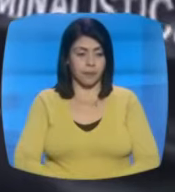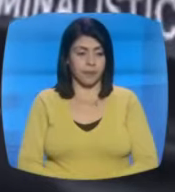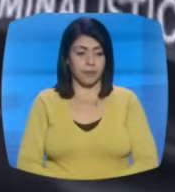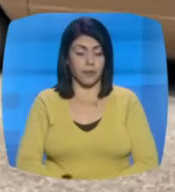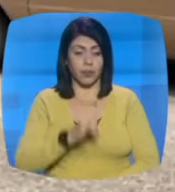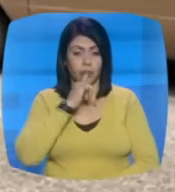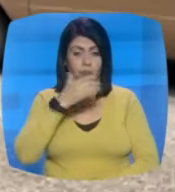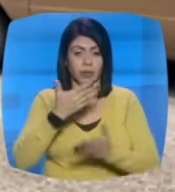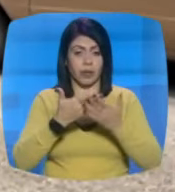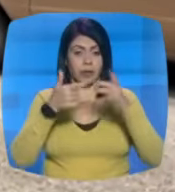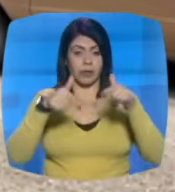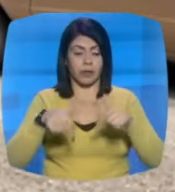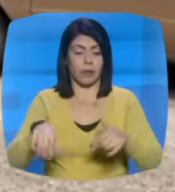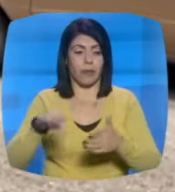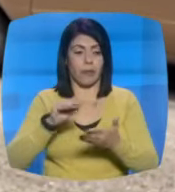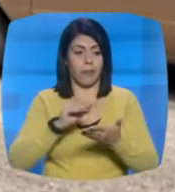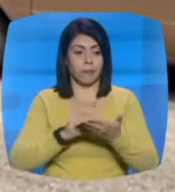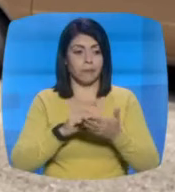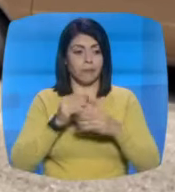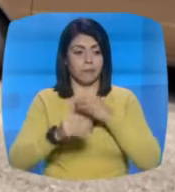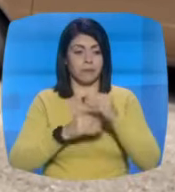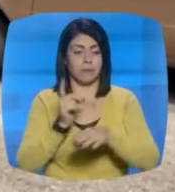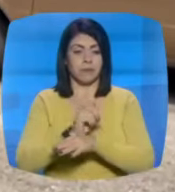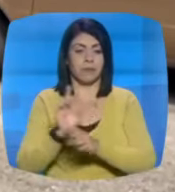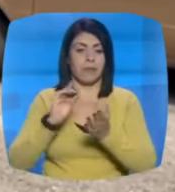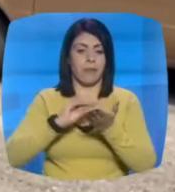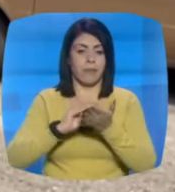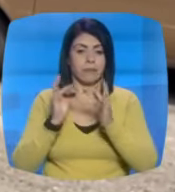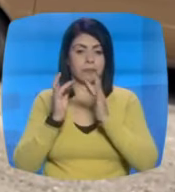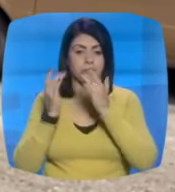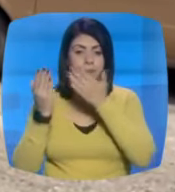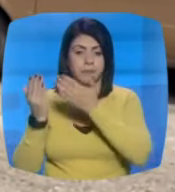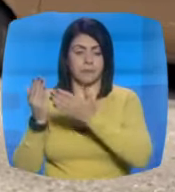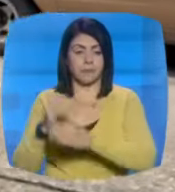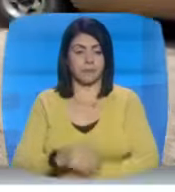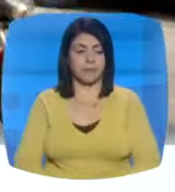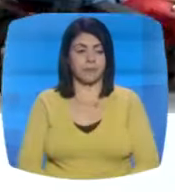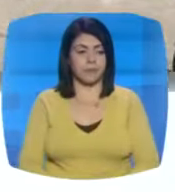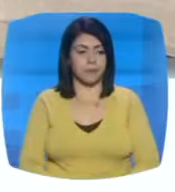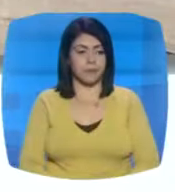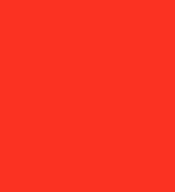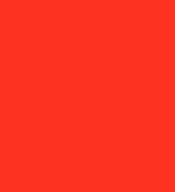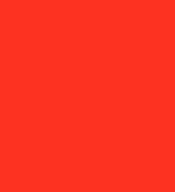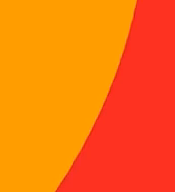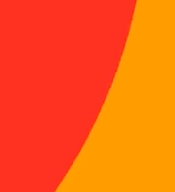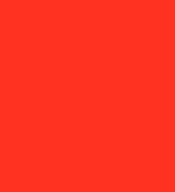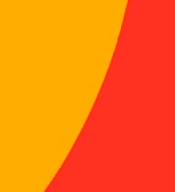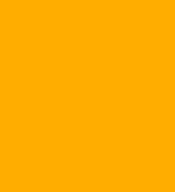Es la información que tenemos con respecto a este hecho y de inmediato retorno en contacto con ustedes al estudio. Adelante.